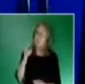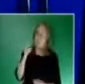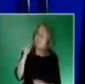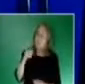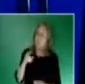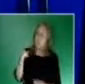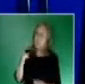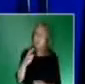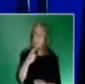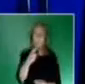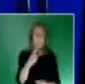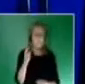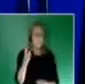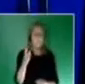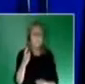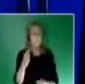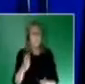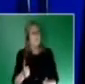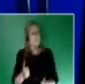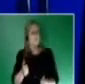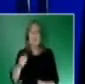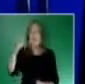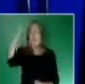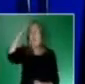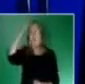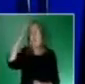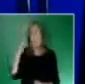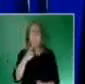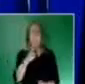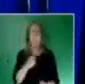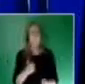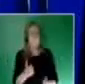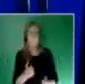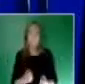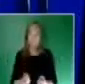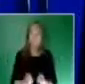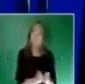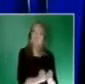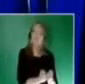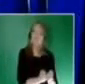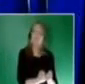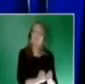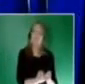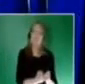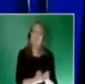acompañar todos los acuerdos que esta nuestra pobre humanidad pueda